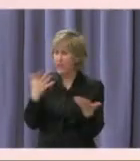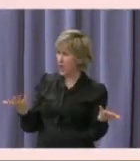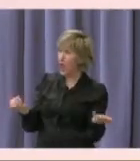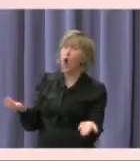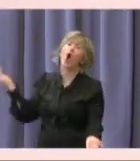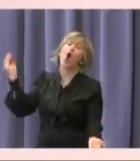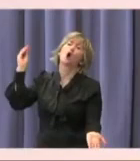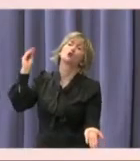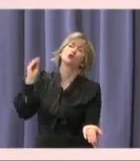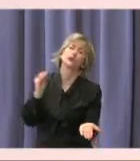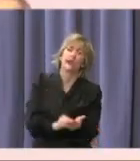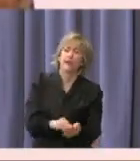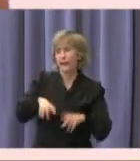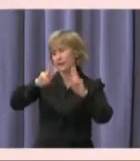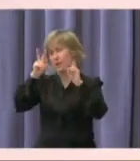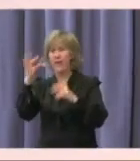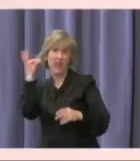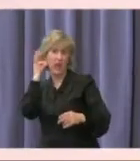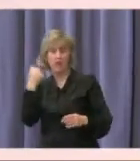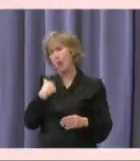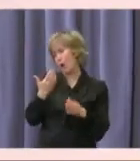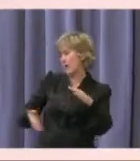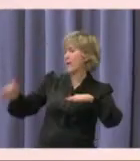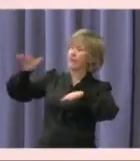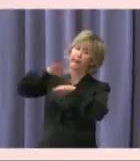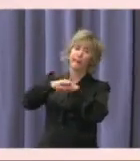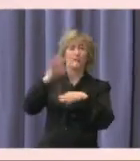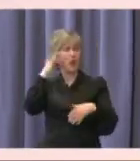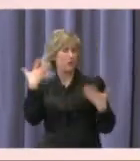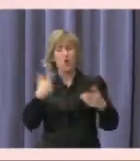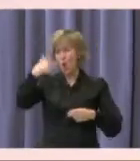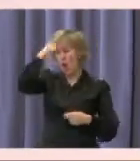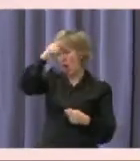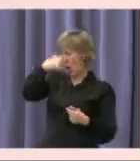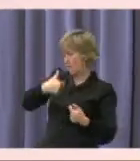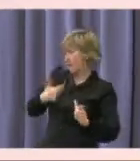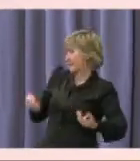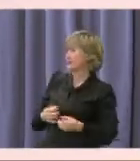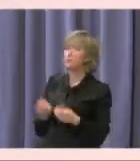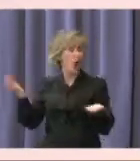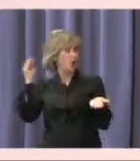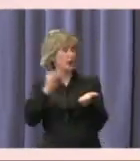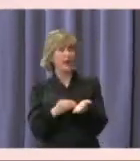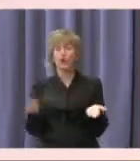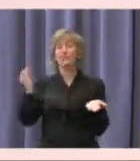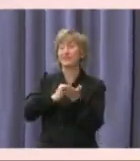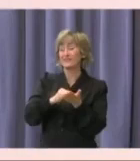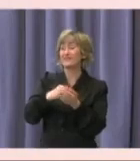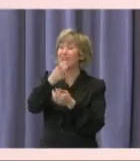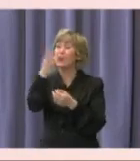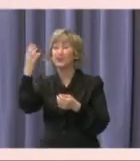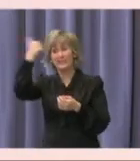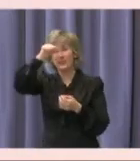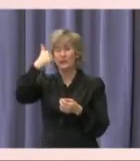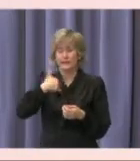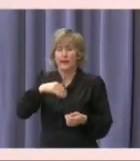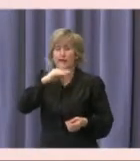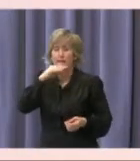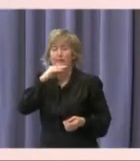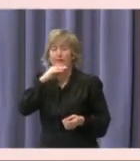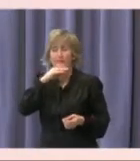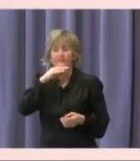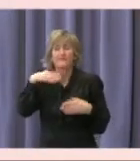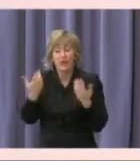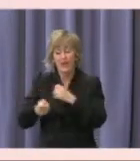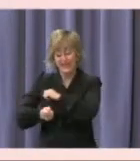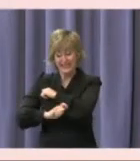hablando de las mujeres que ya lo tienen todo. ¿Y los hombres qué? Otra vez otro... Hay chicos que están ya enfadados. Entonces, la